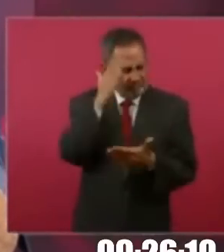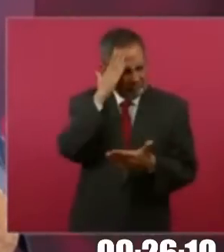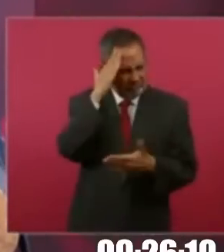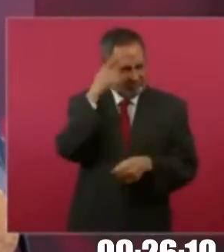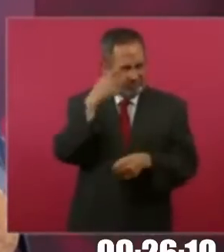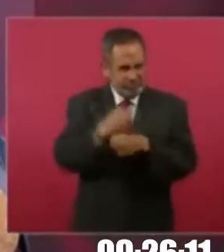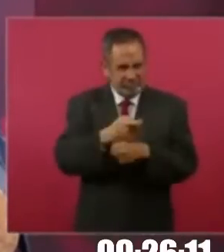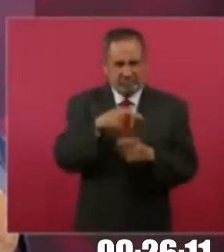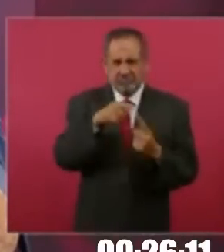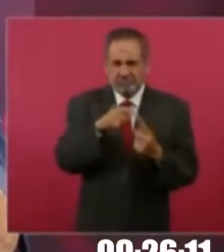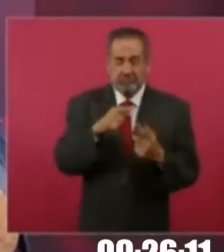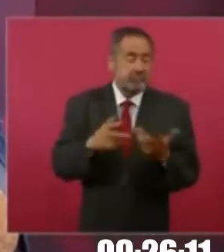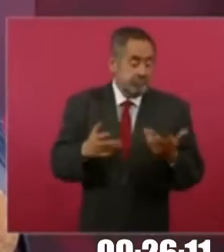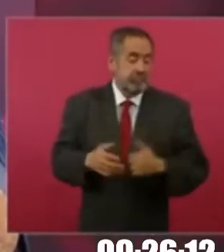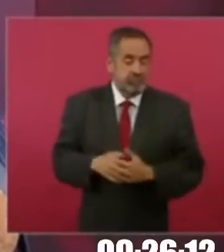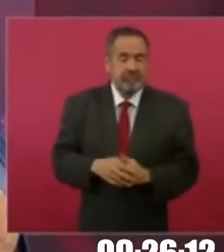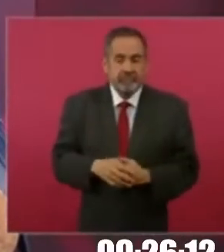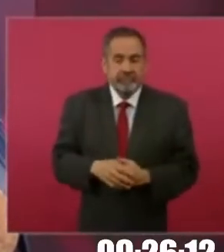y todos